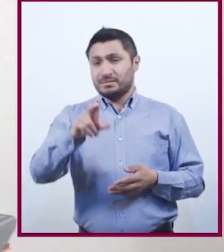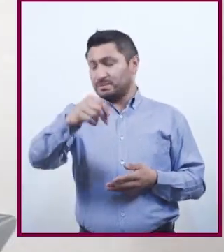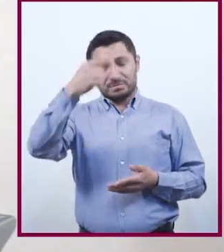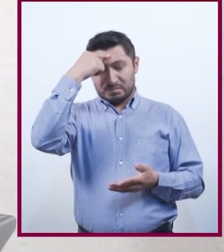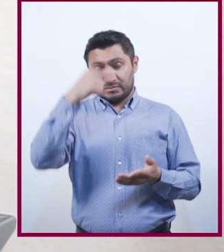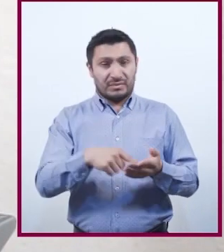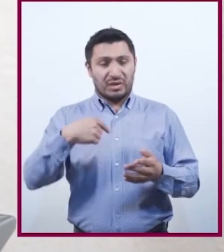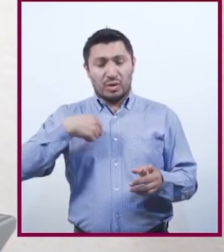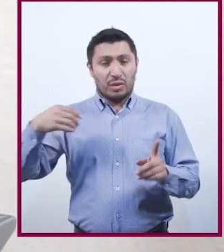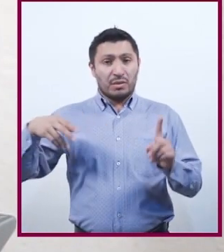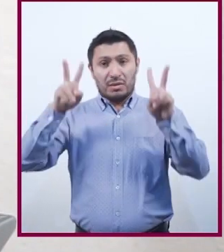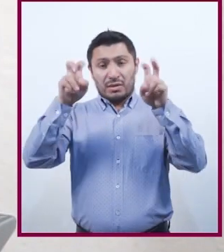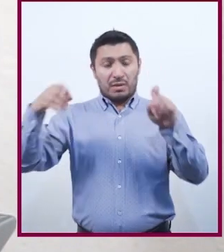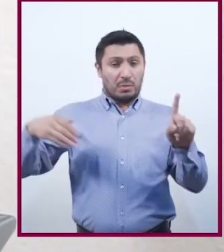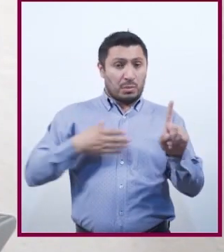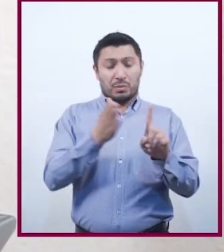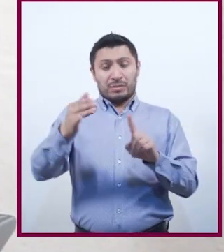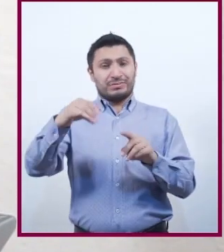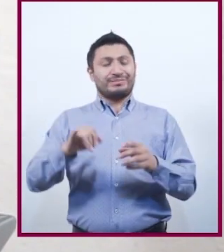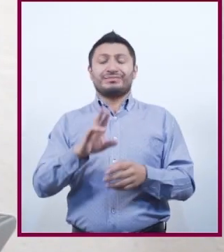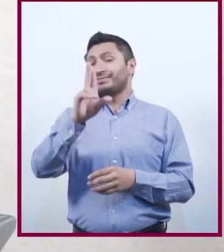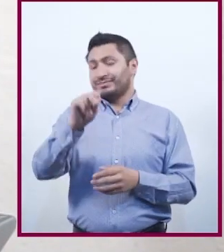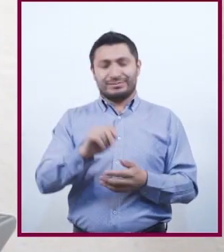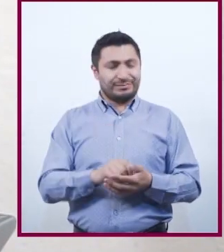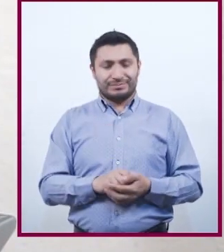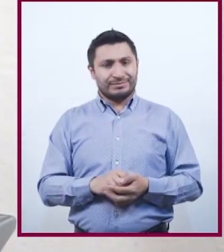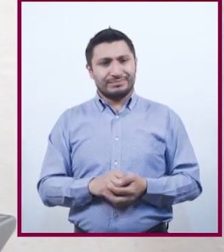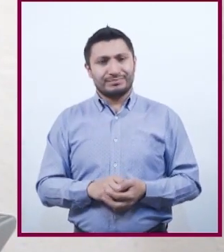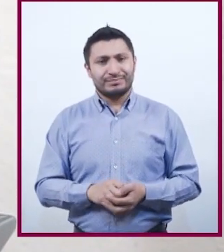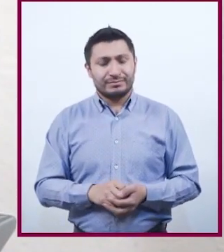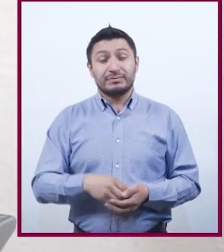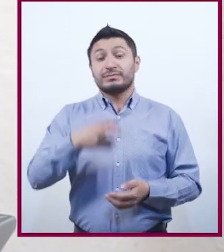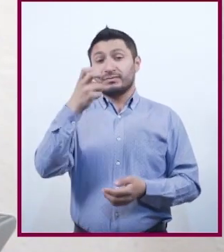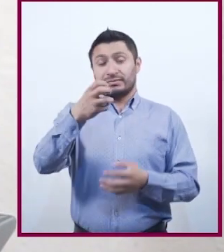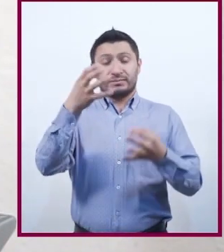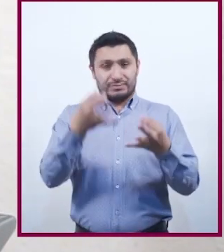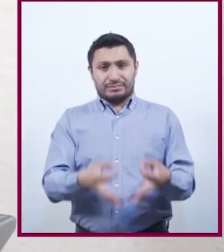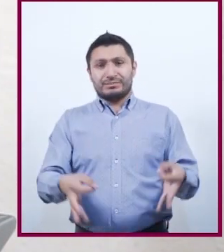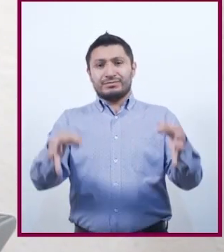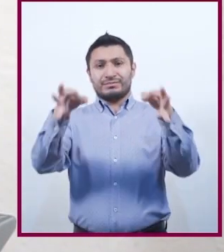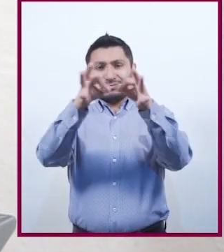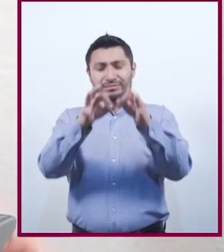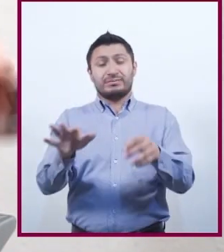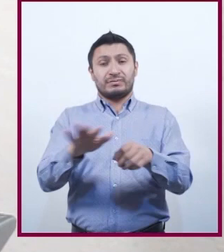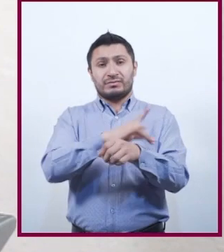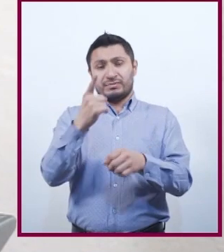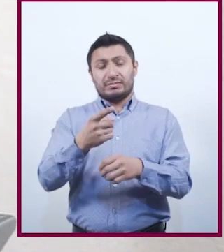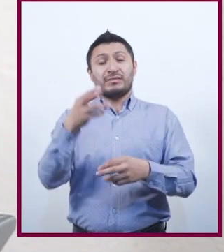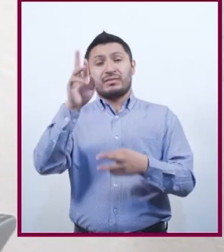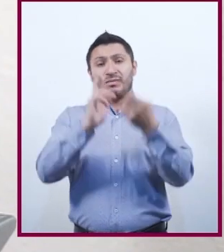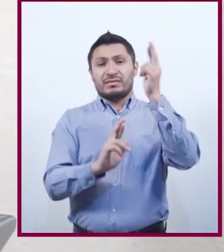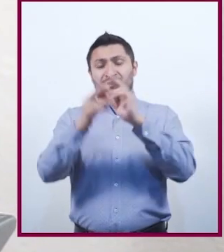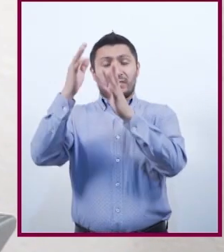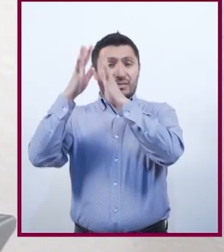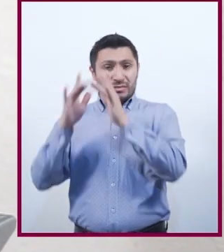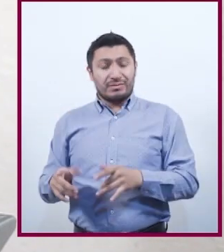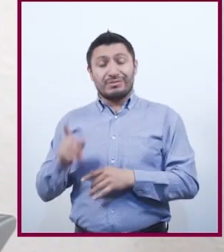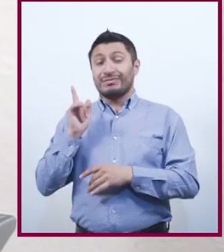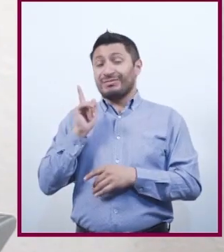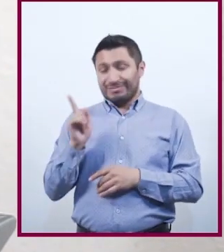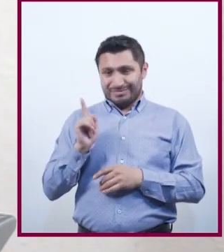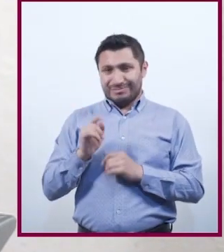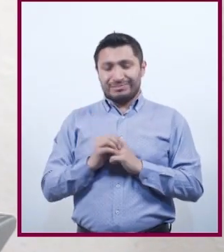No creas que me estoy desviando del tema de los judíos y palestinos. Esto es fundamental, pues a partir de la Revolución